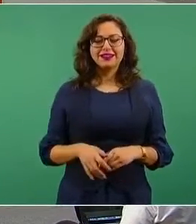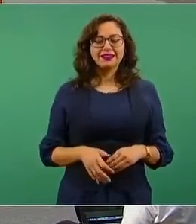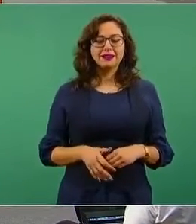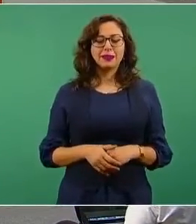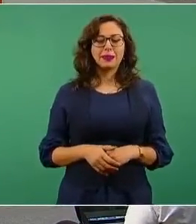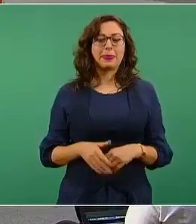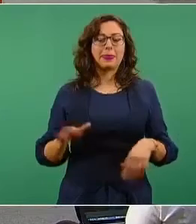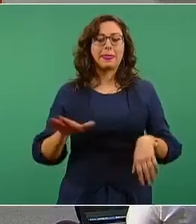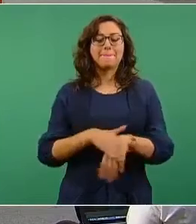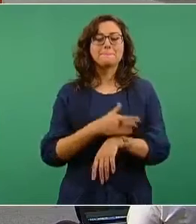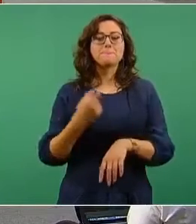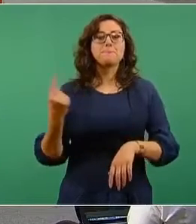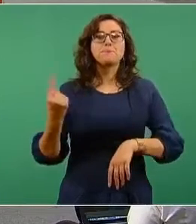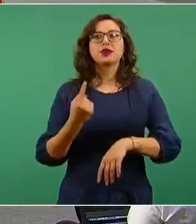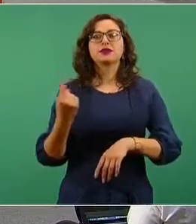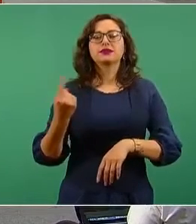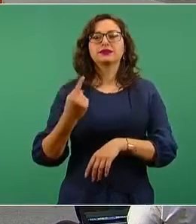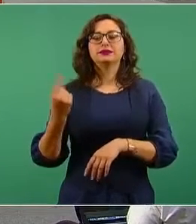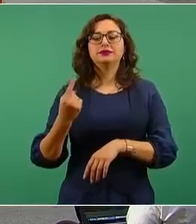lanzaban